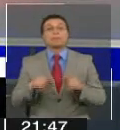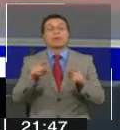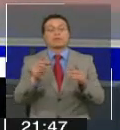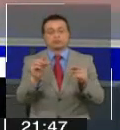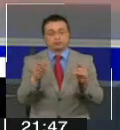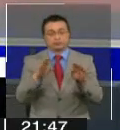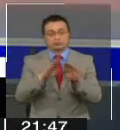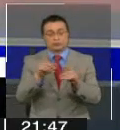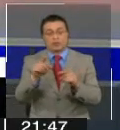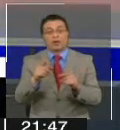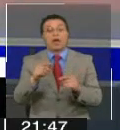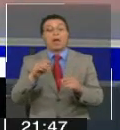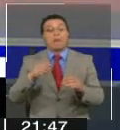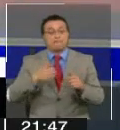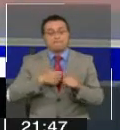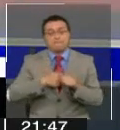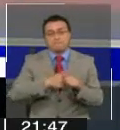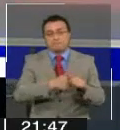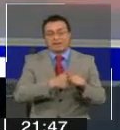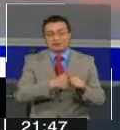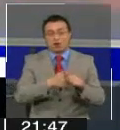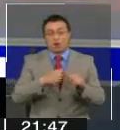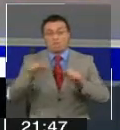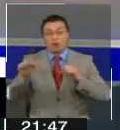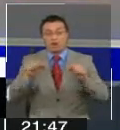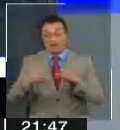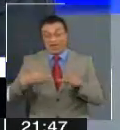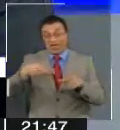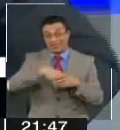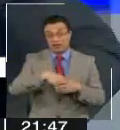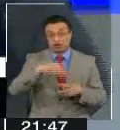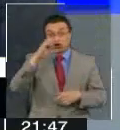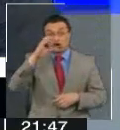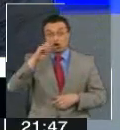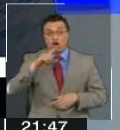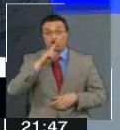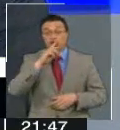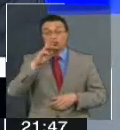Para cerrar, ¿hay presiones políticas al interior de Contraloría hoy?